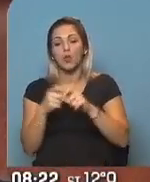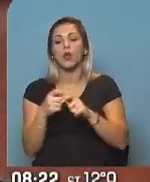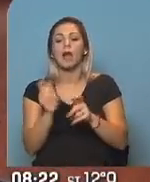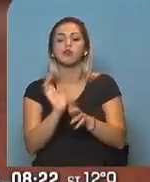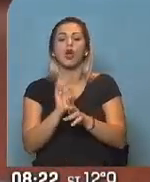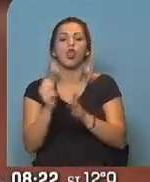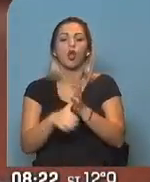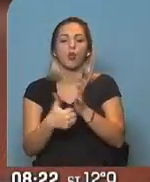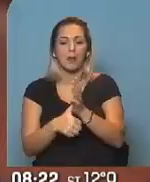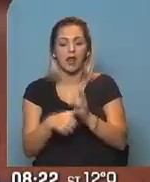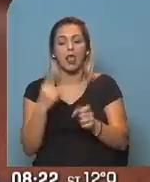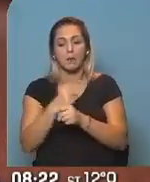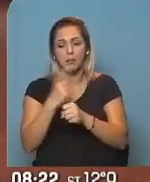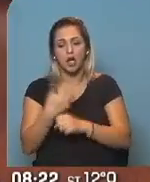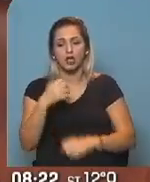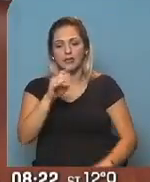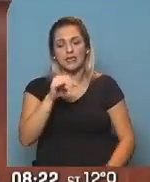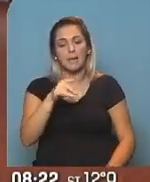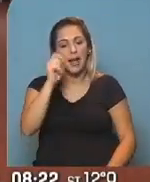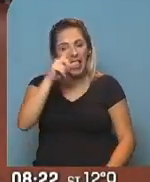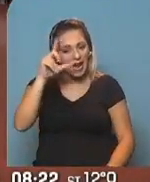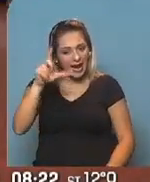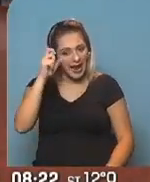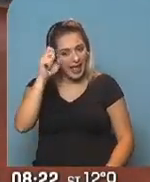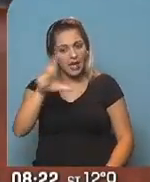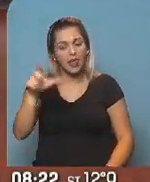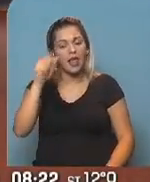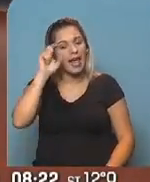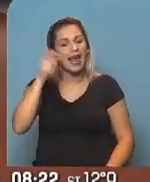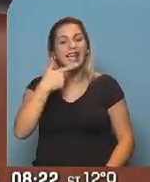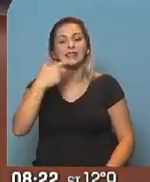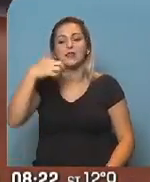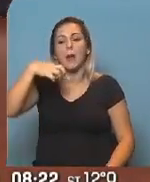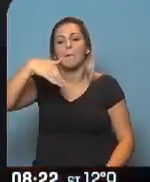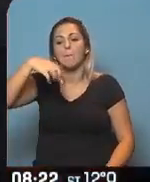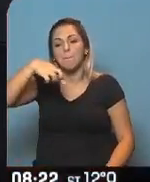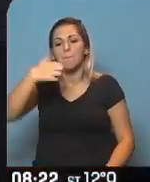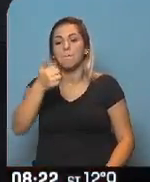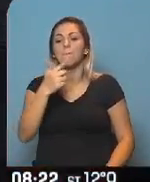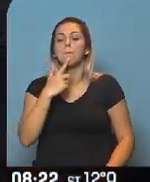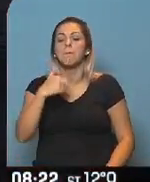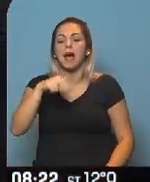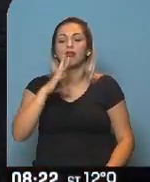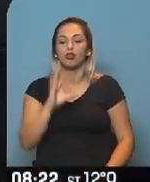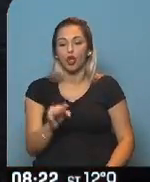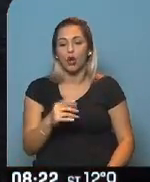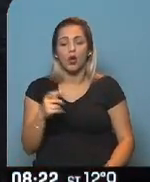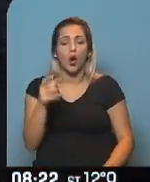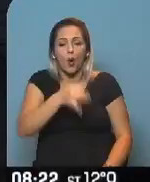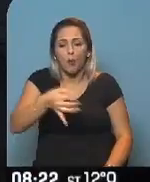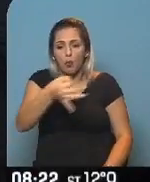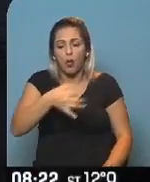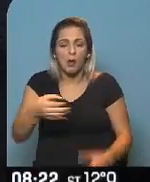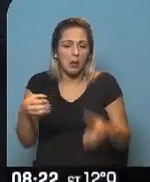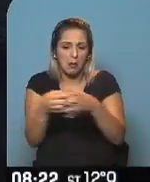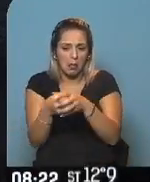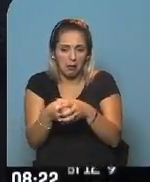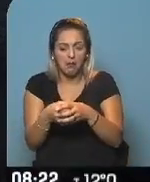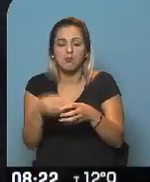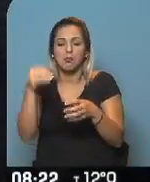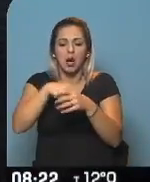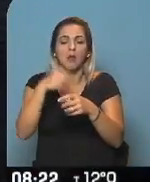llama El Espanto, que pone el foco en un pequeño pueblo rural de no más de 300 habitantes de la provincia de Buenos